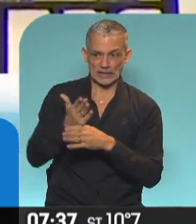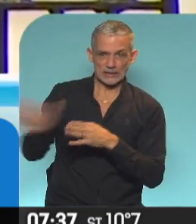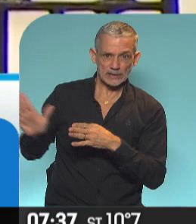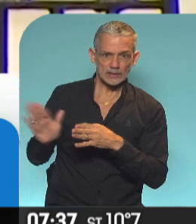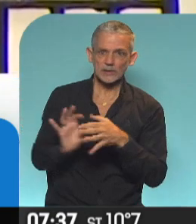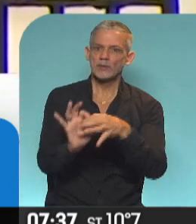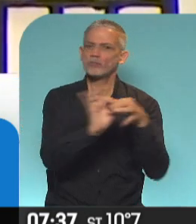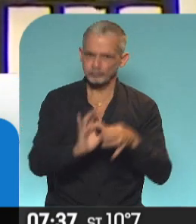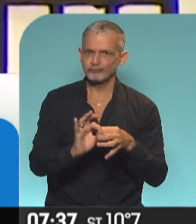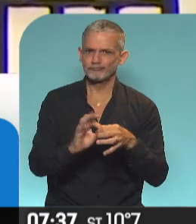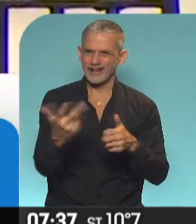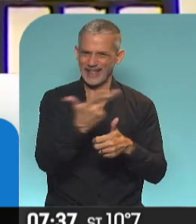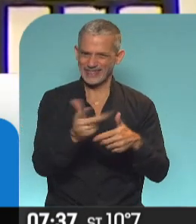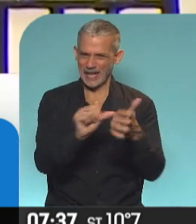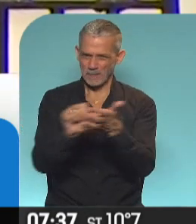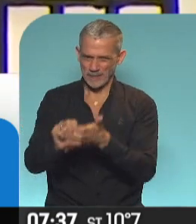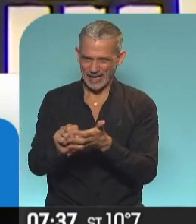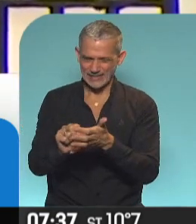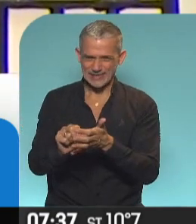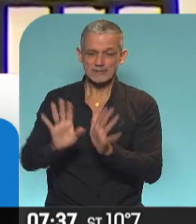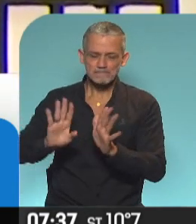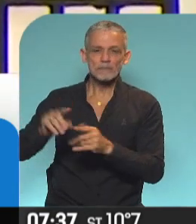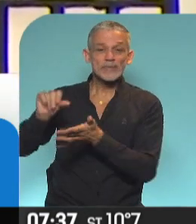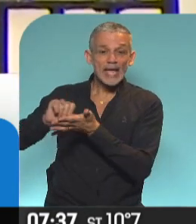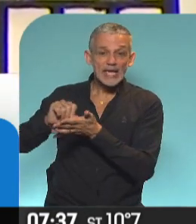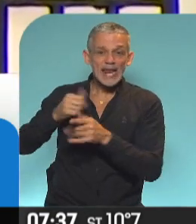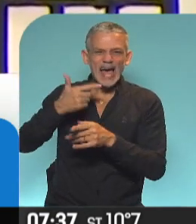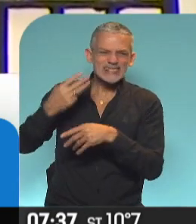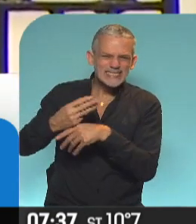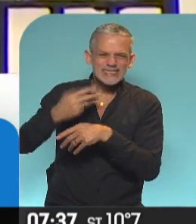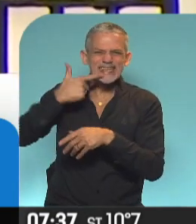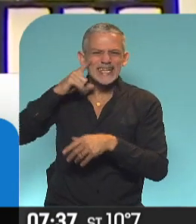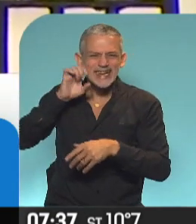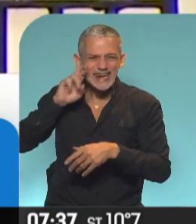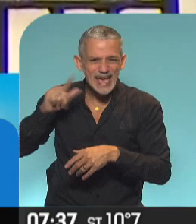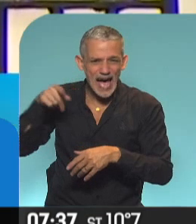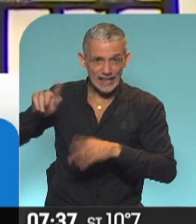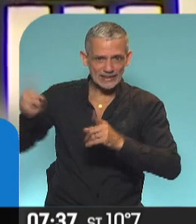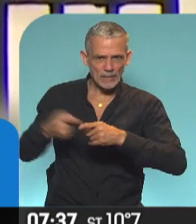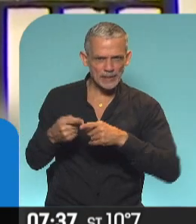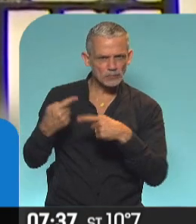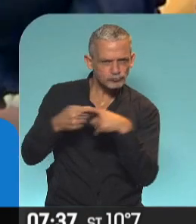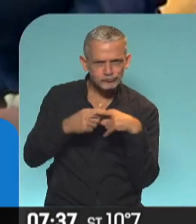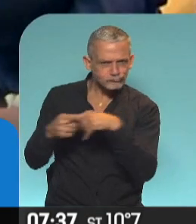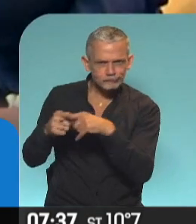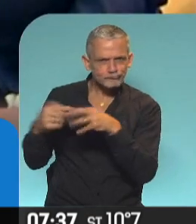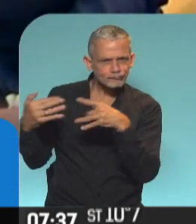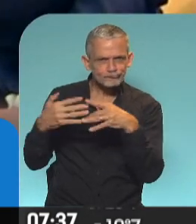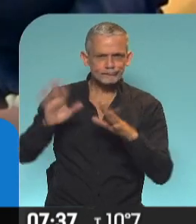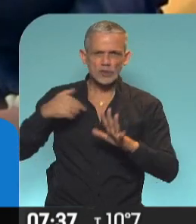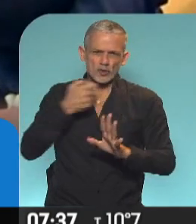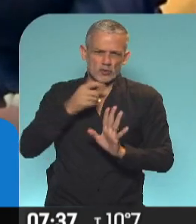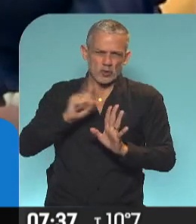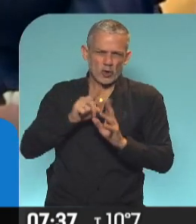a Irán, que venía avanzando en otros conflictos, por ejemplo en Siria, en Yemen. Irán está en una situación, no quiero decir de expansionismo, pero sí